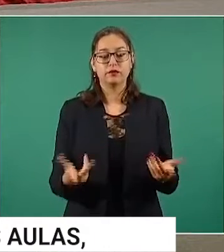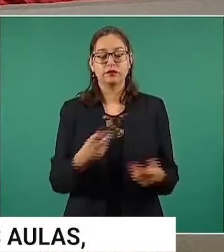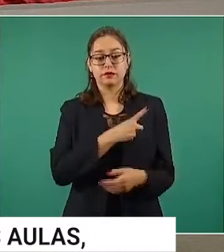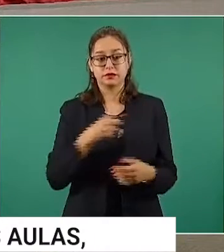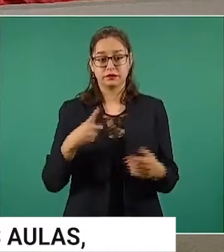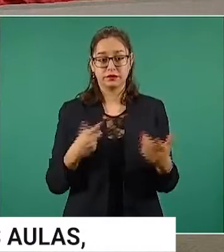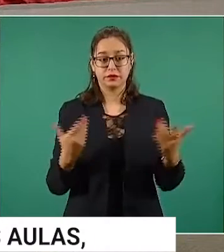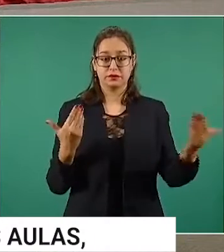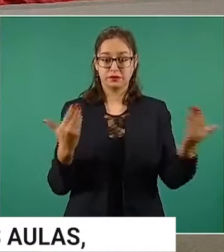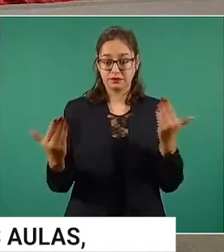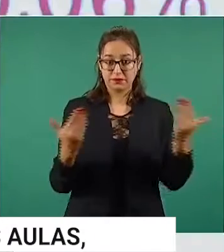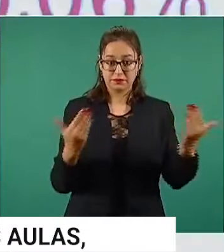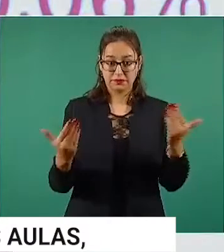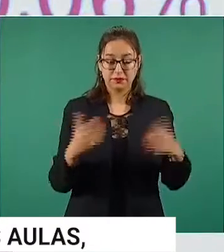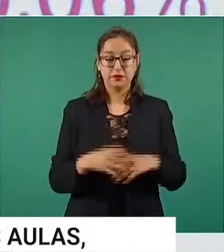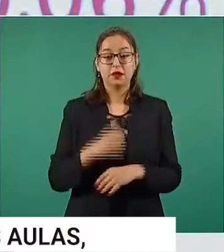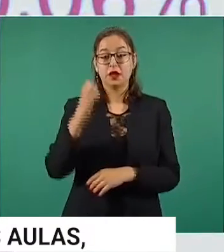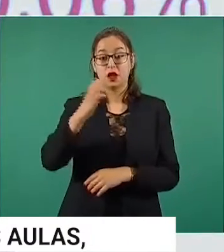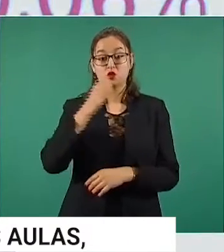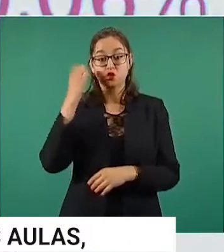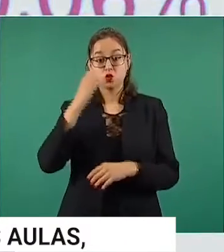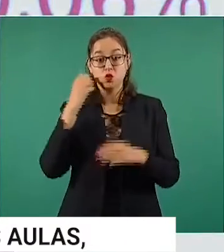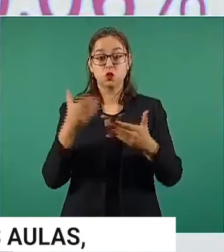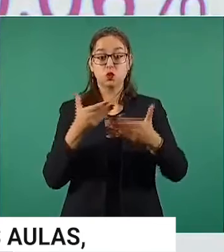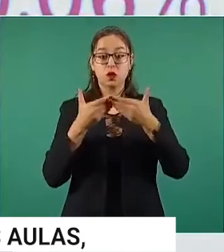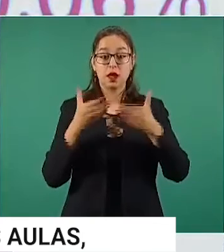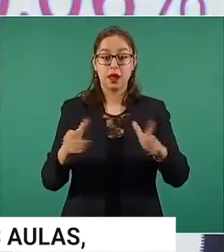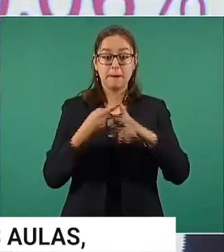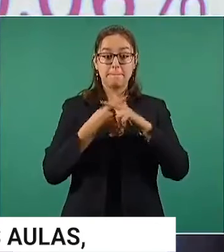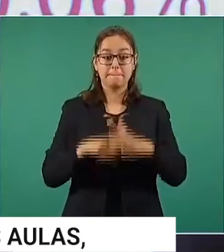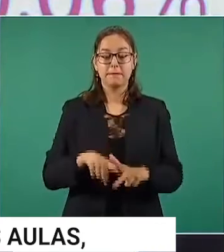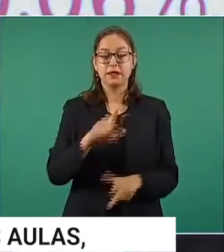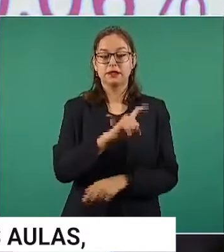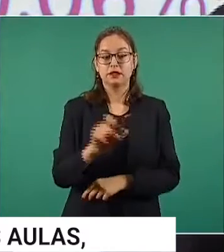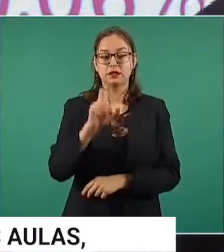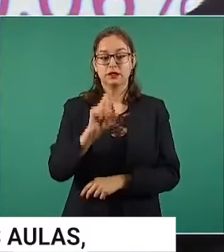presenciales. Empezamos en el caso de escuelas abiertas con